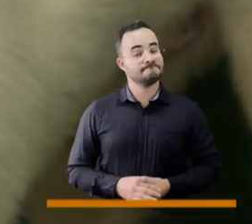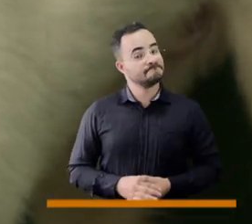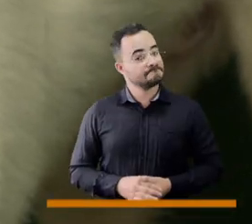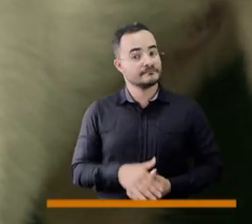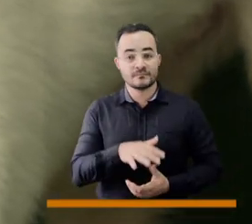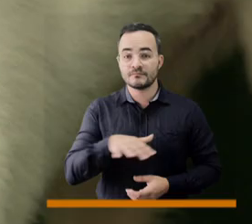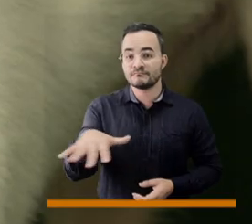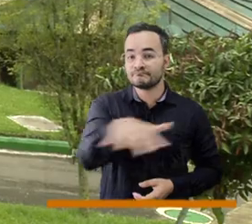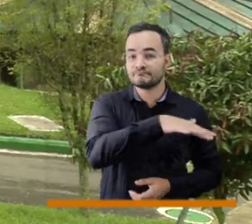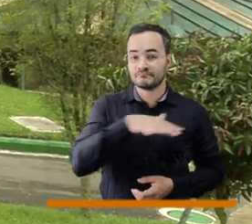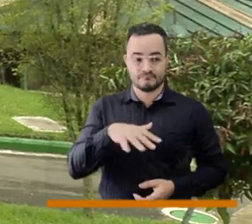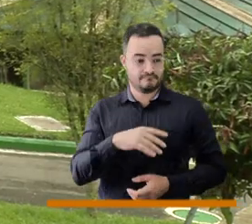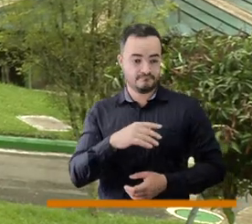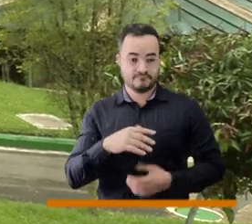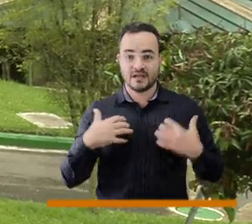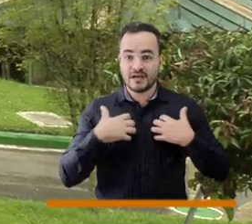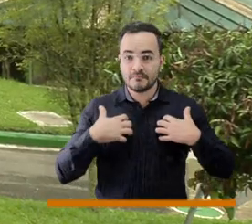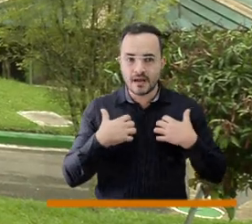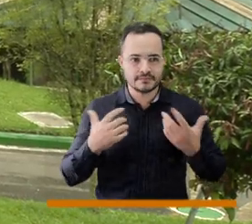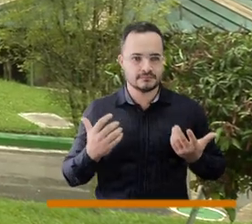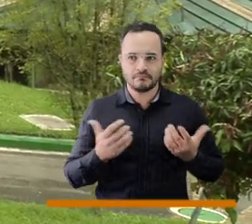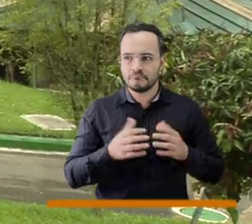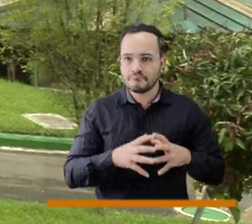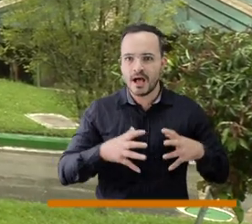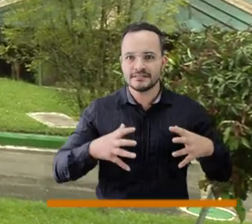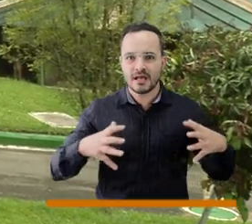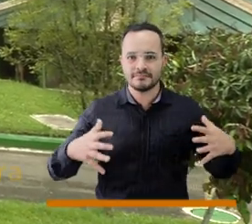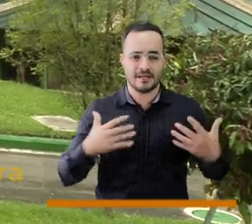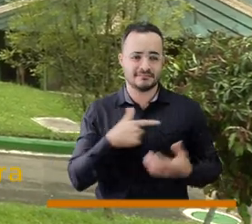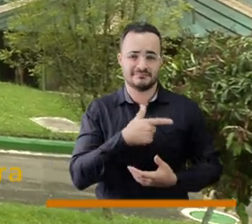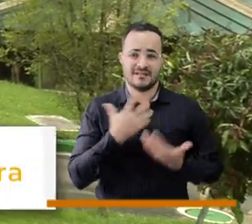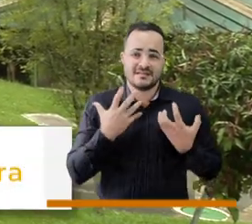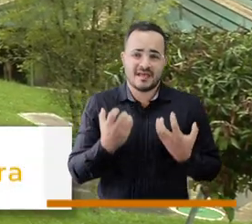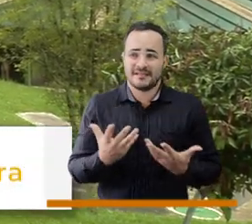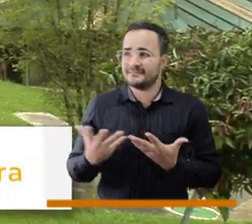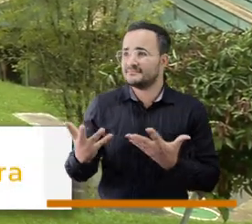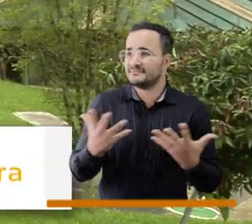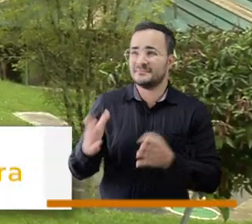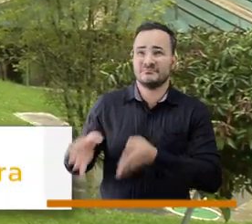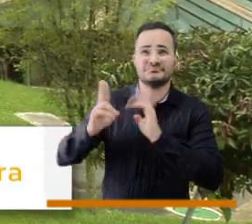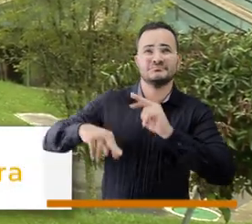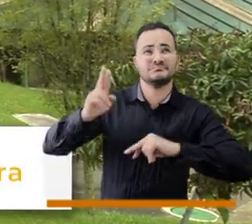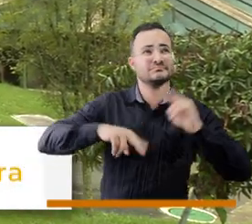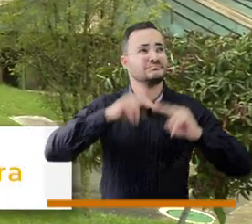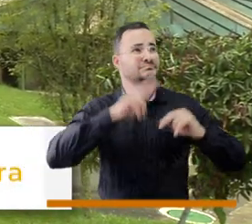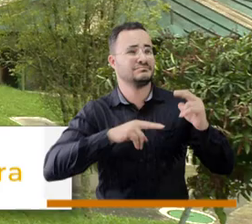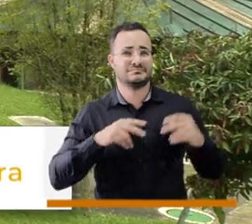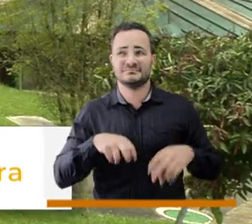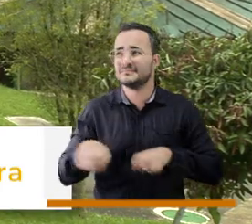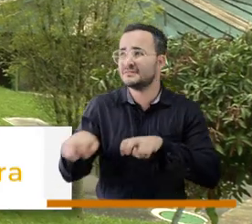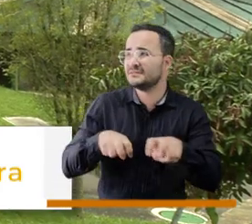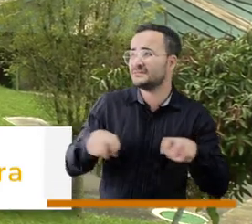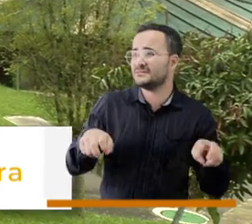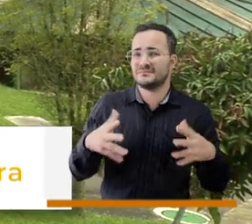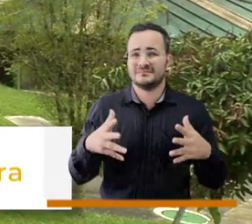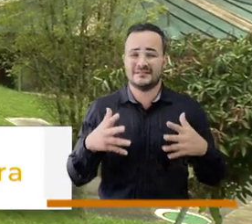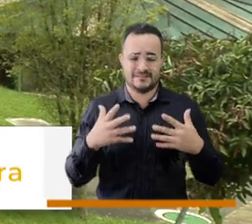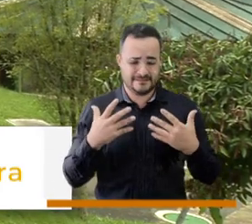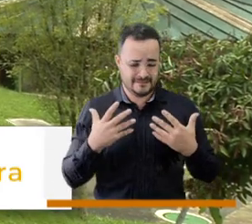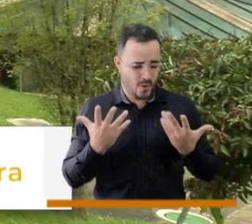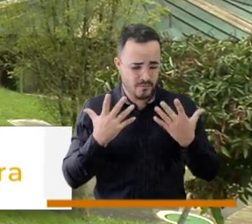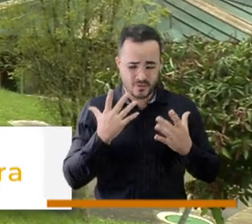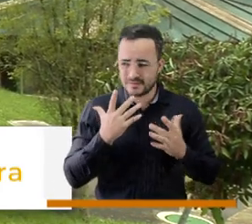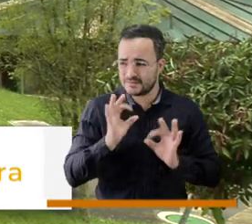una ciudad que cada día crece más, los animales luchan por conservar su espacio entre altas edificaciones e innumerables calles. Ante eso,